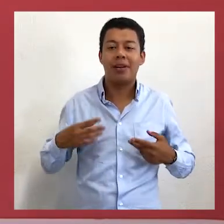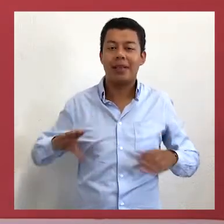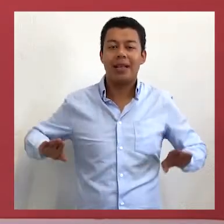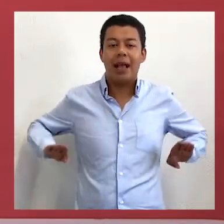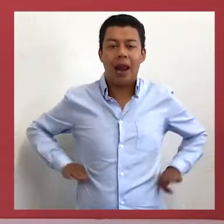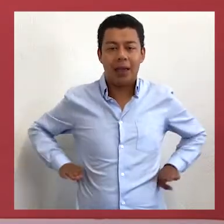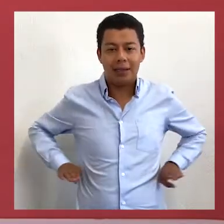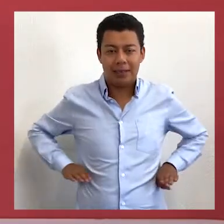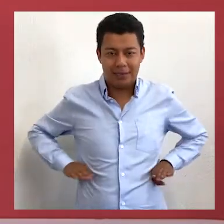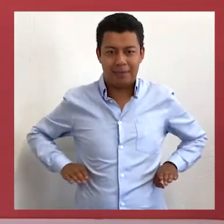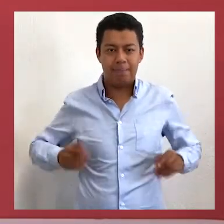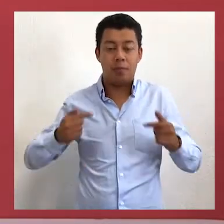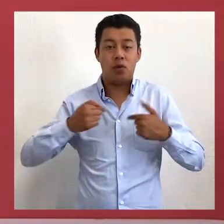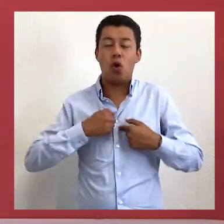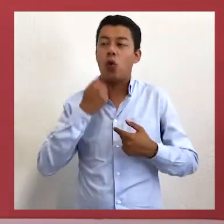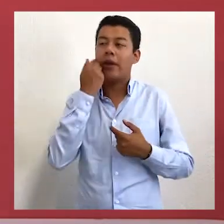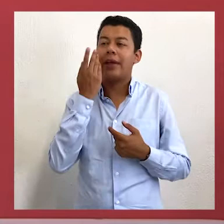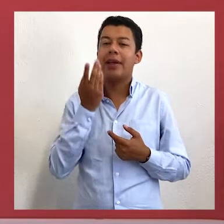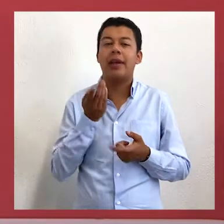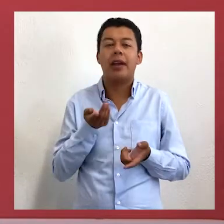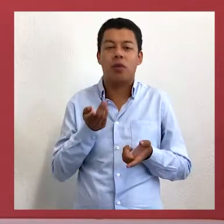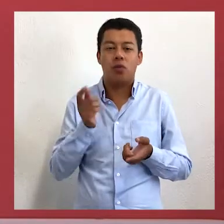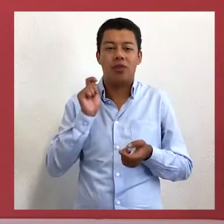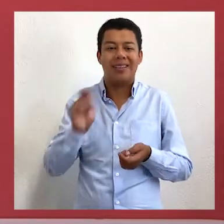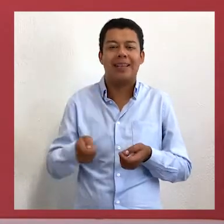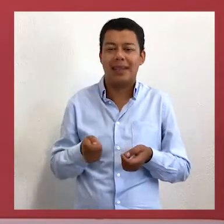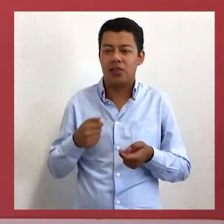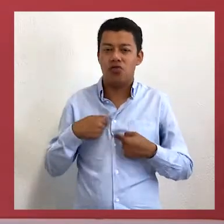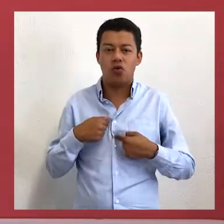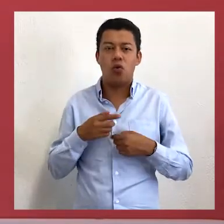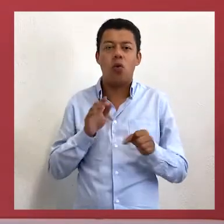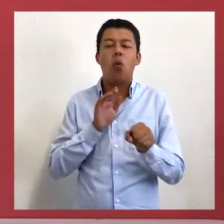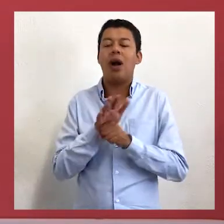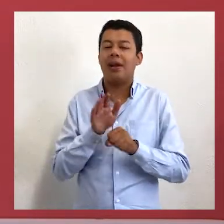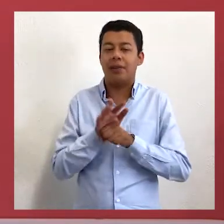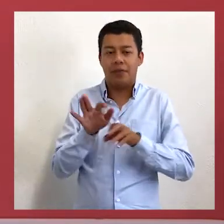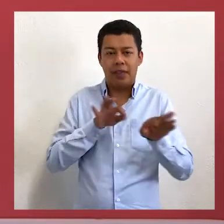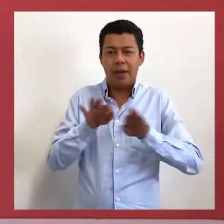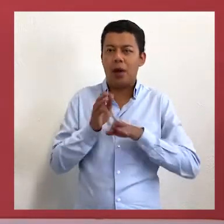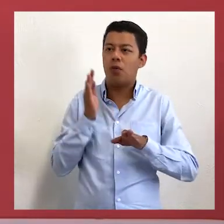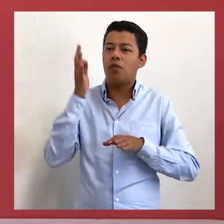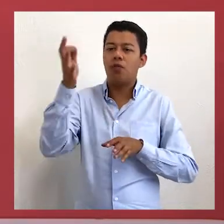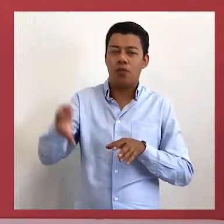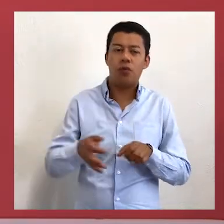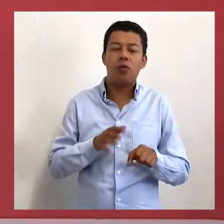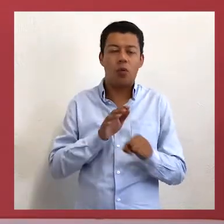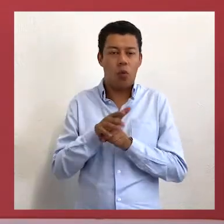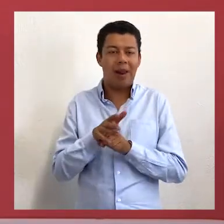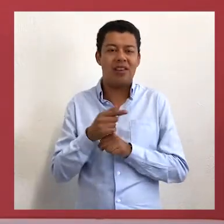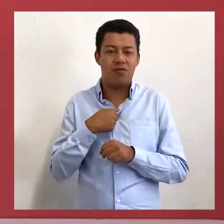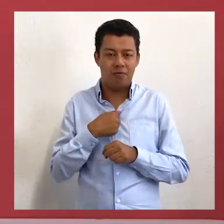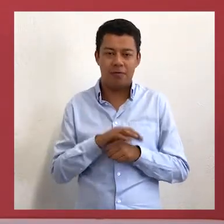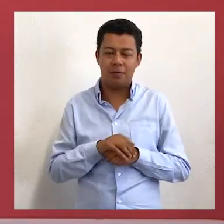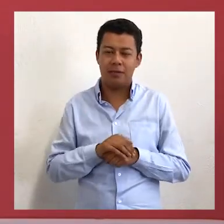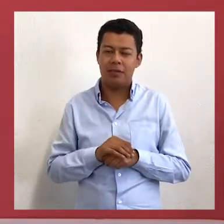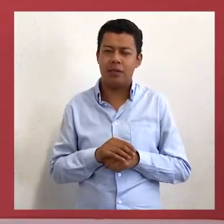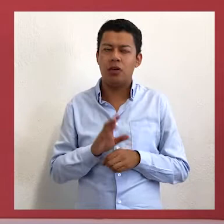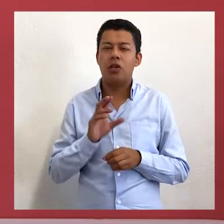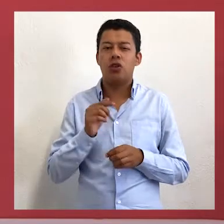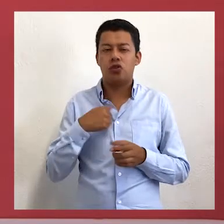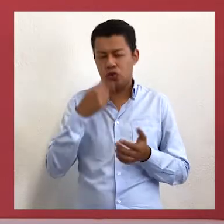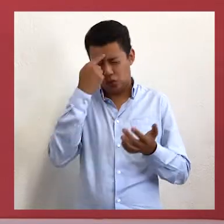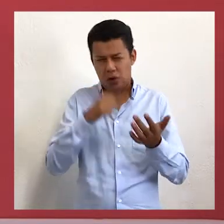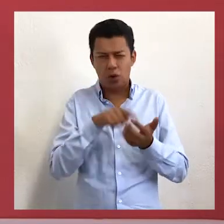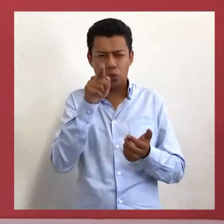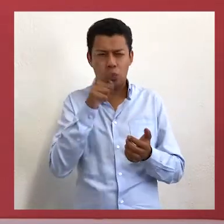personalidad, es decir, quién quiere ser, a qué me voy a dedicar. No sé si te ha pasado, si tienes